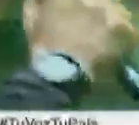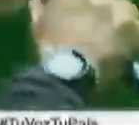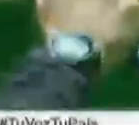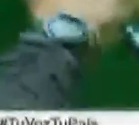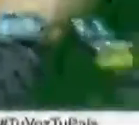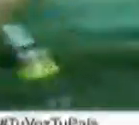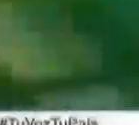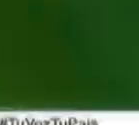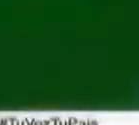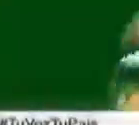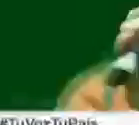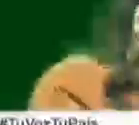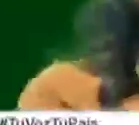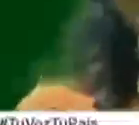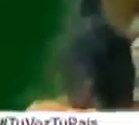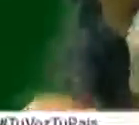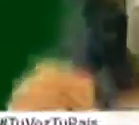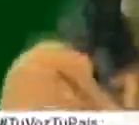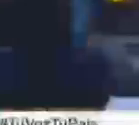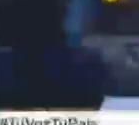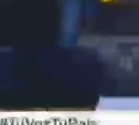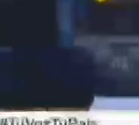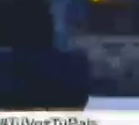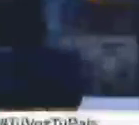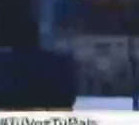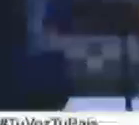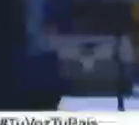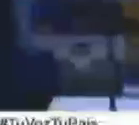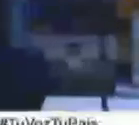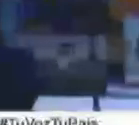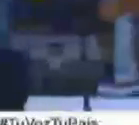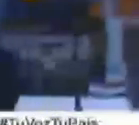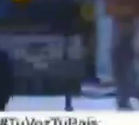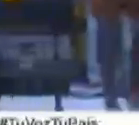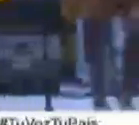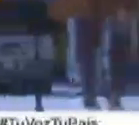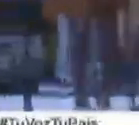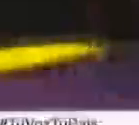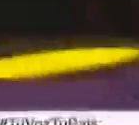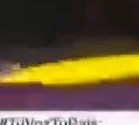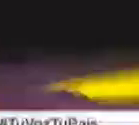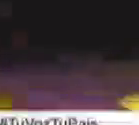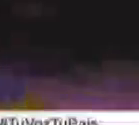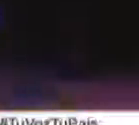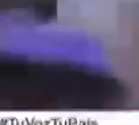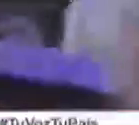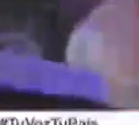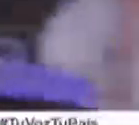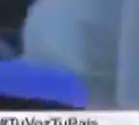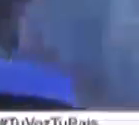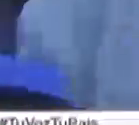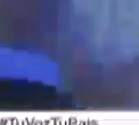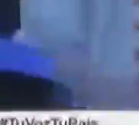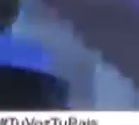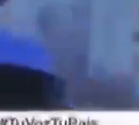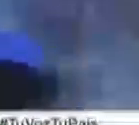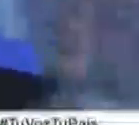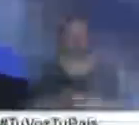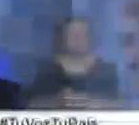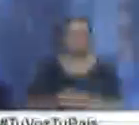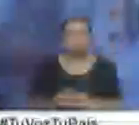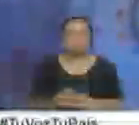gestión del gobierno de la Revolución Ciudadana fueron interpretadas a lo largo de las más de 5 horas que duró el concierto.